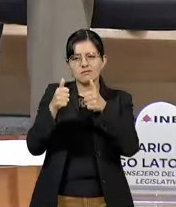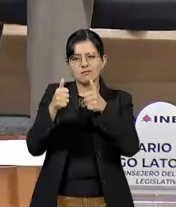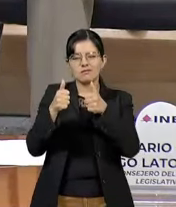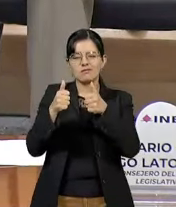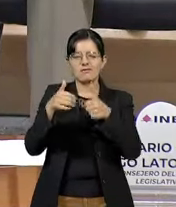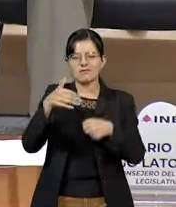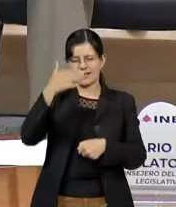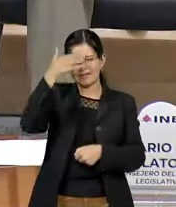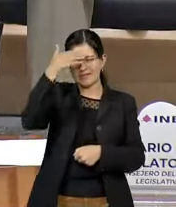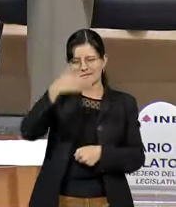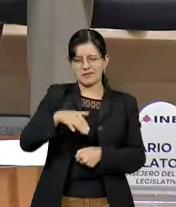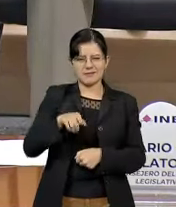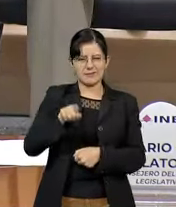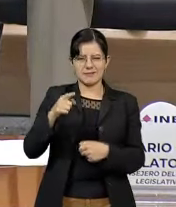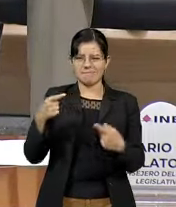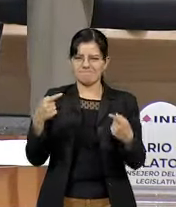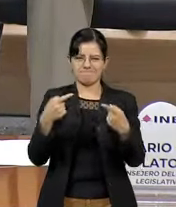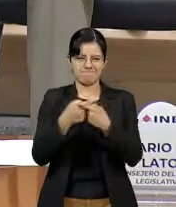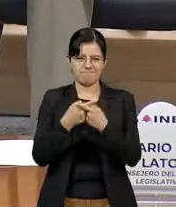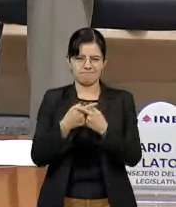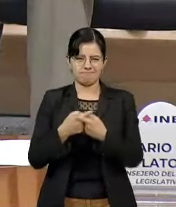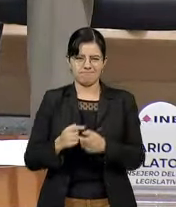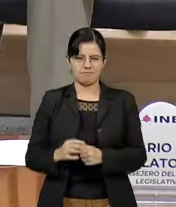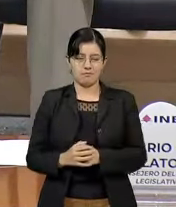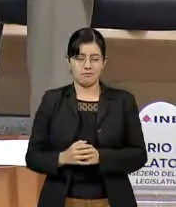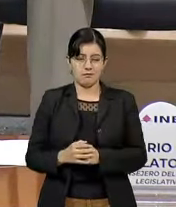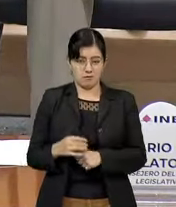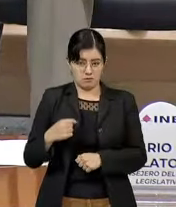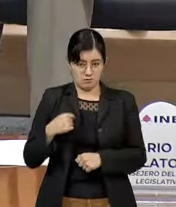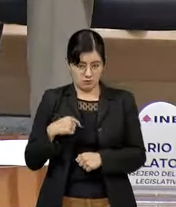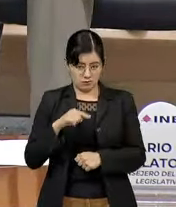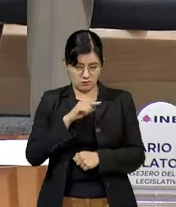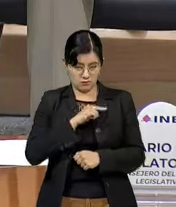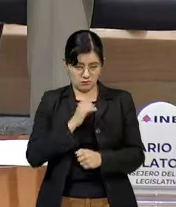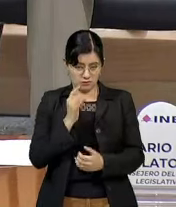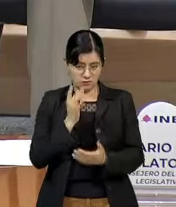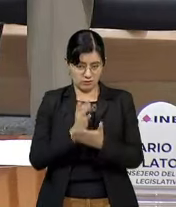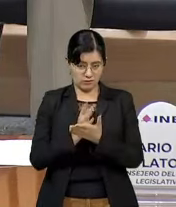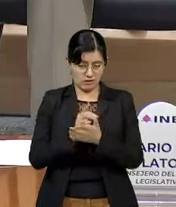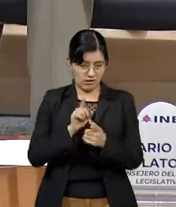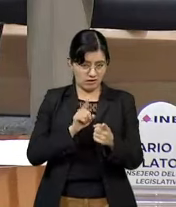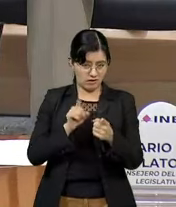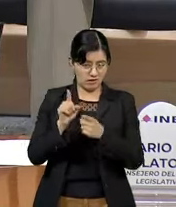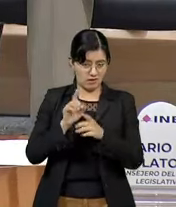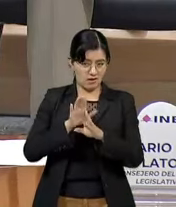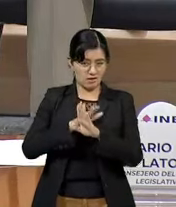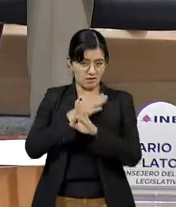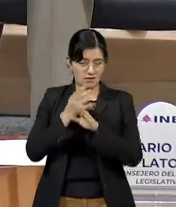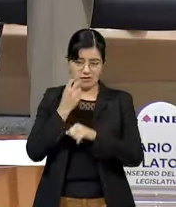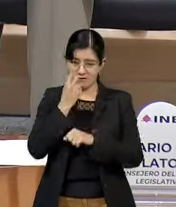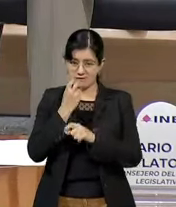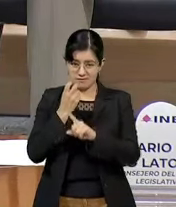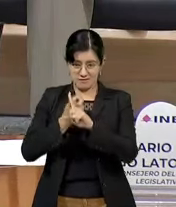incongruente que es aparte no somos los únicos que hemos criticado al presidente de la república